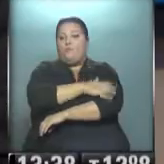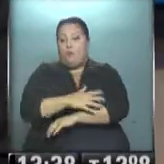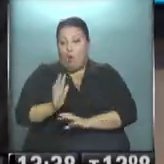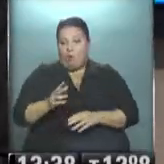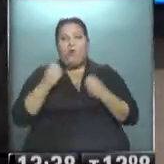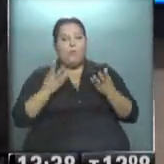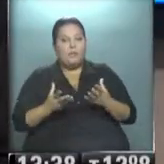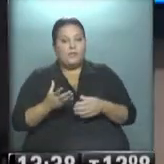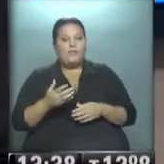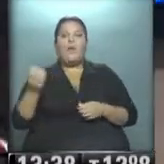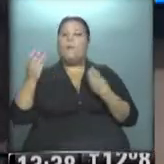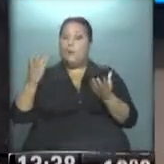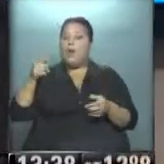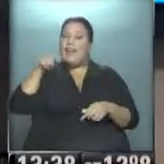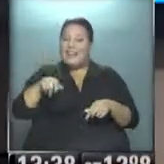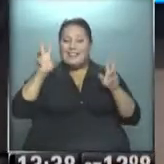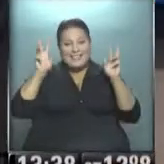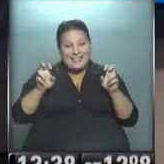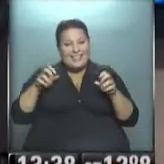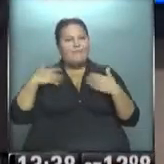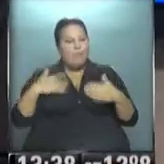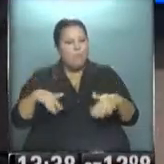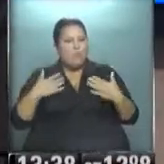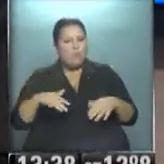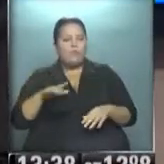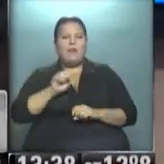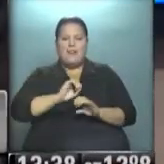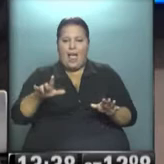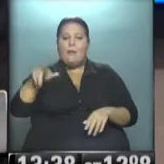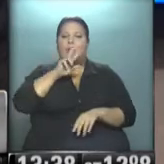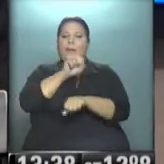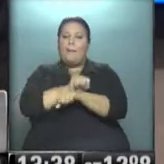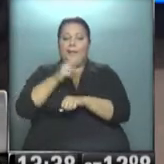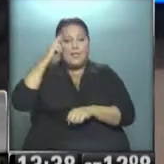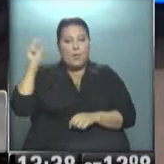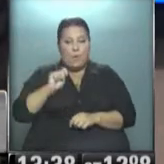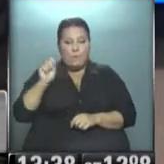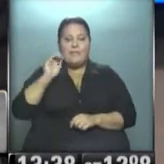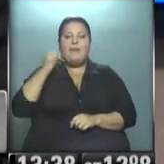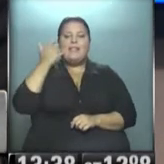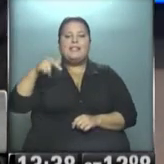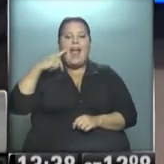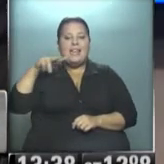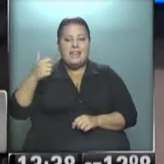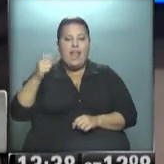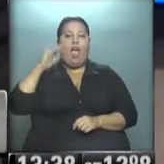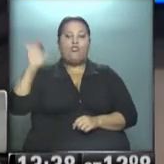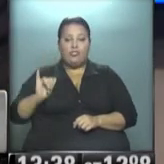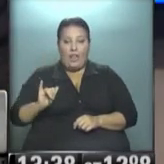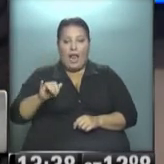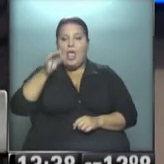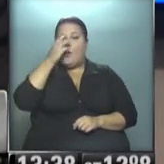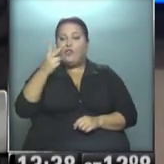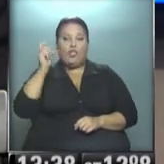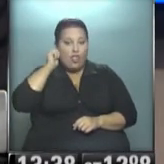que todo el agustino roberto en este caso es muy fuerte la verdad es que esta chica está presa hace nueve meses se llama yanina gonzález tiene